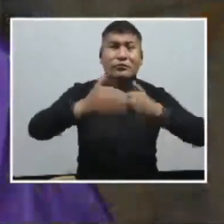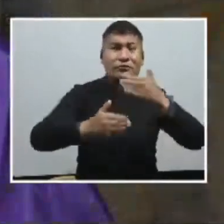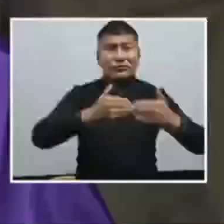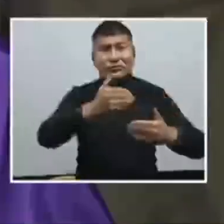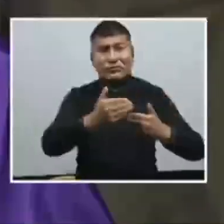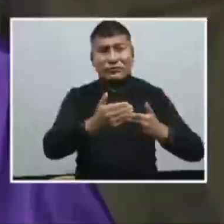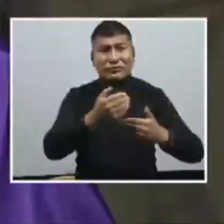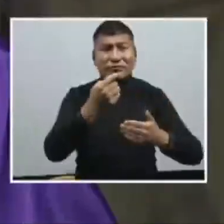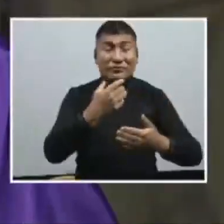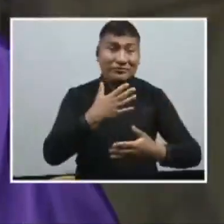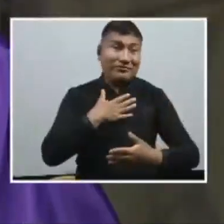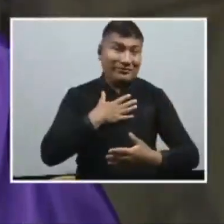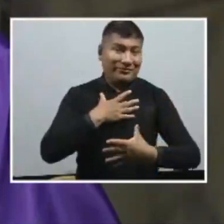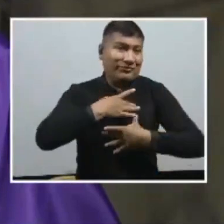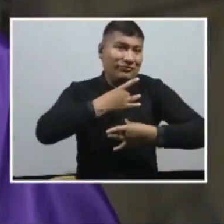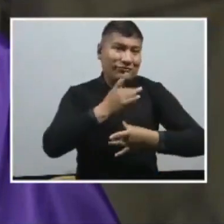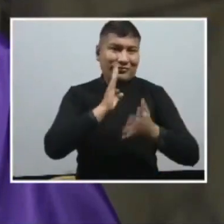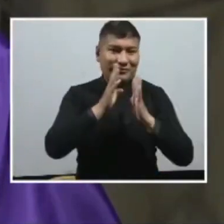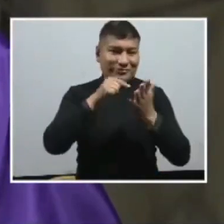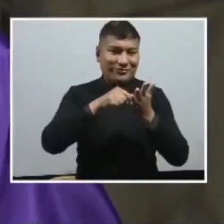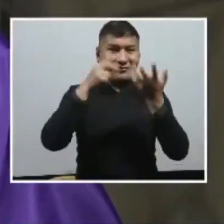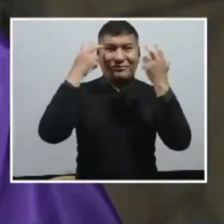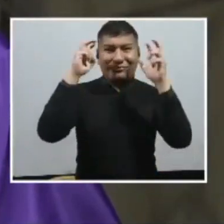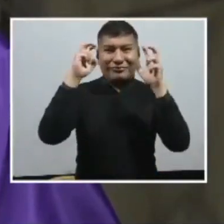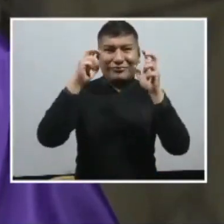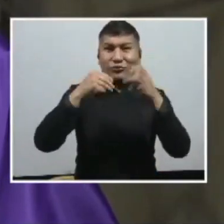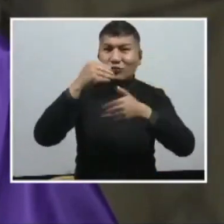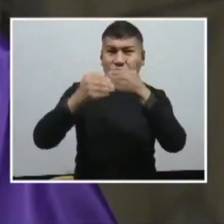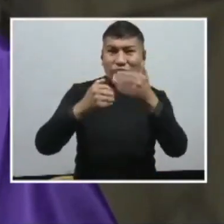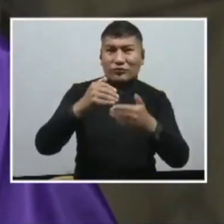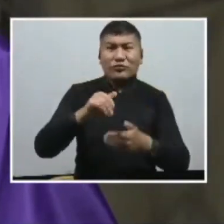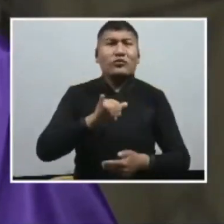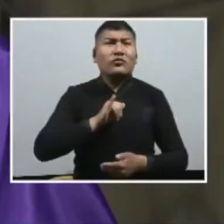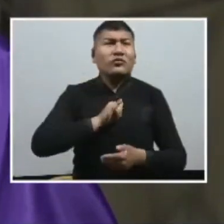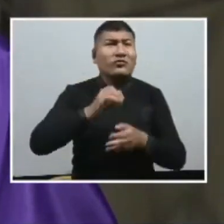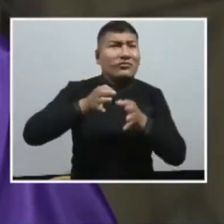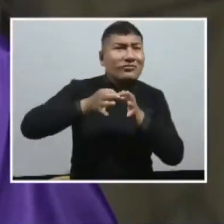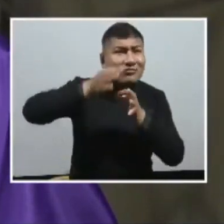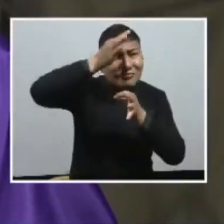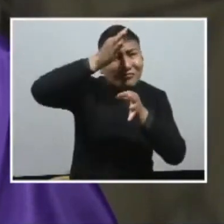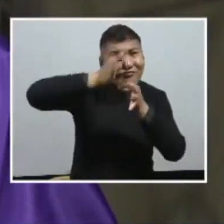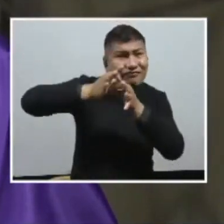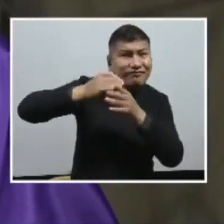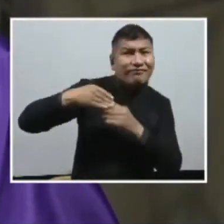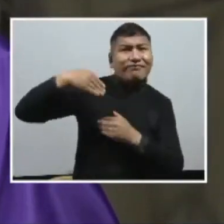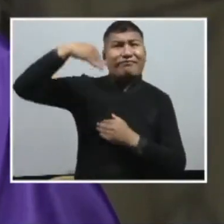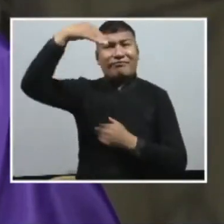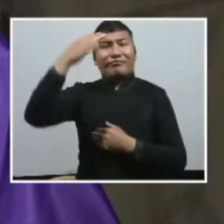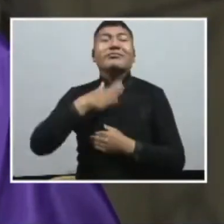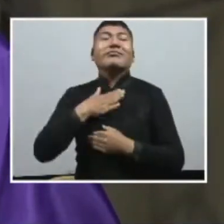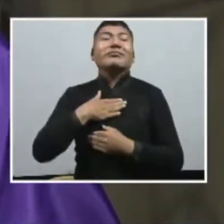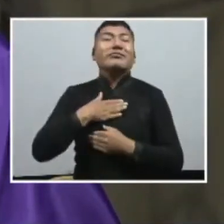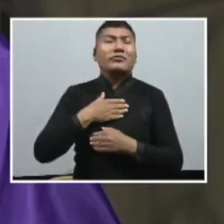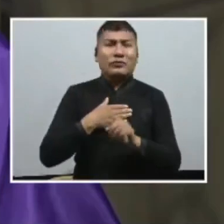siempre de esto, porque nadie puede decir, yo tengo más fe que tú. No.